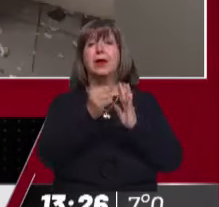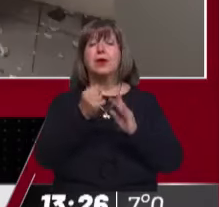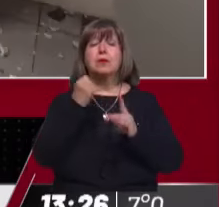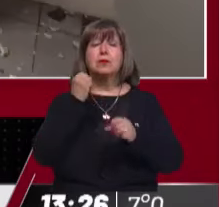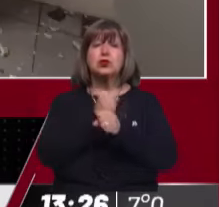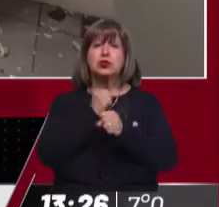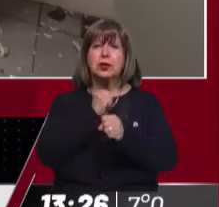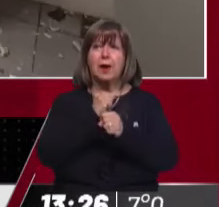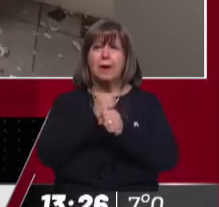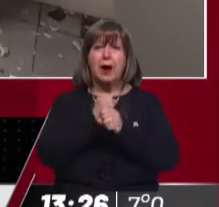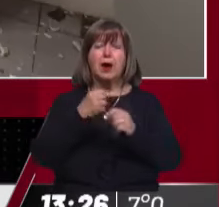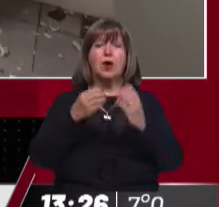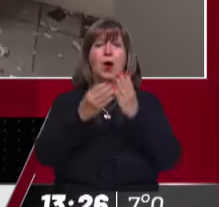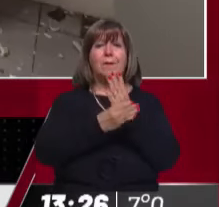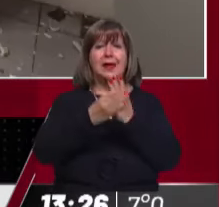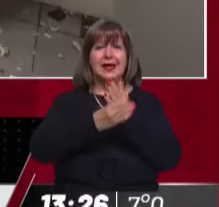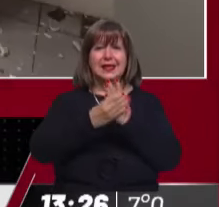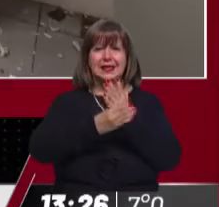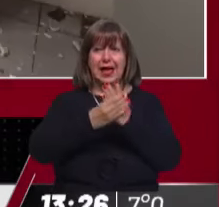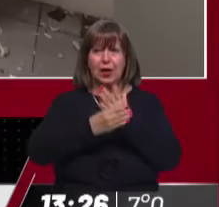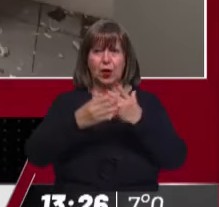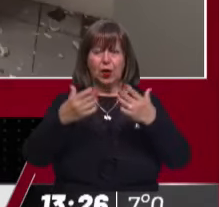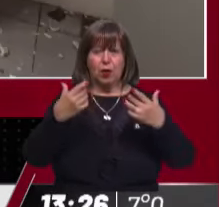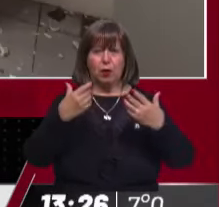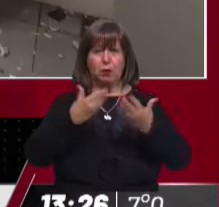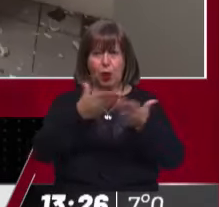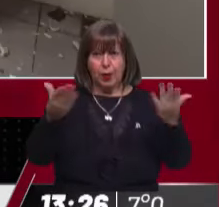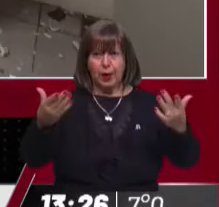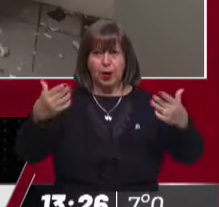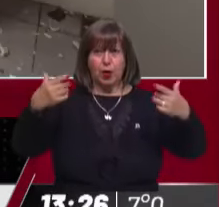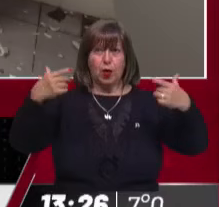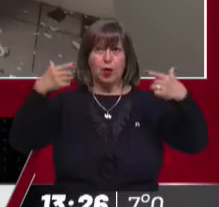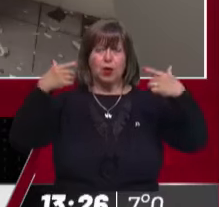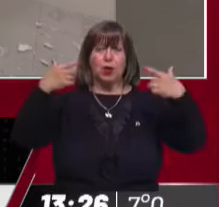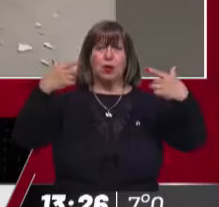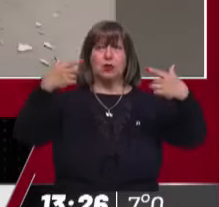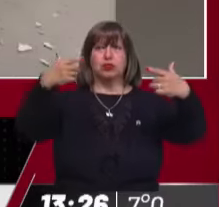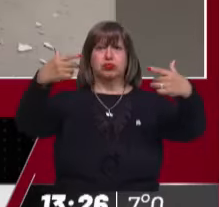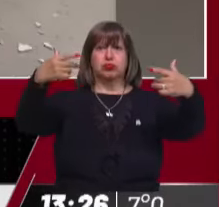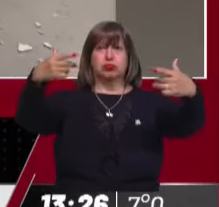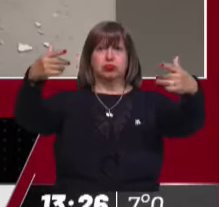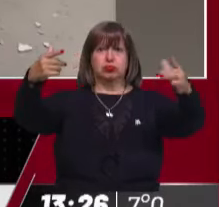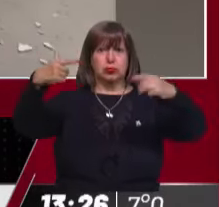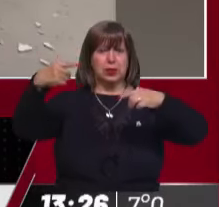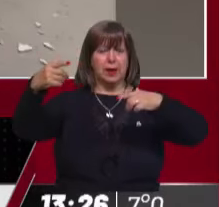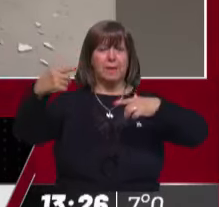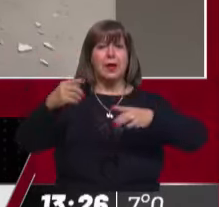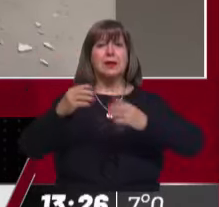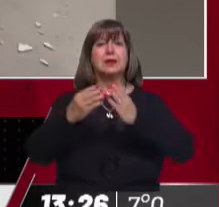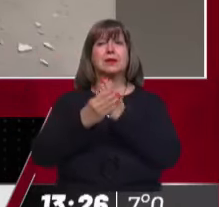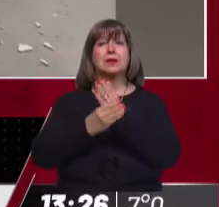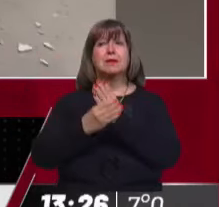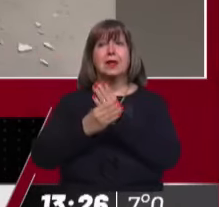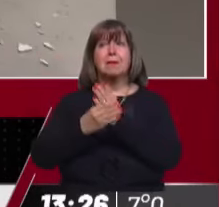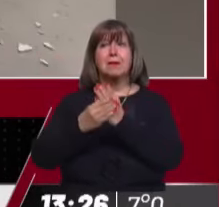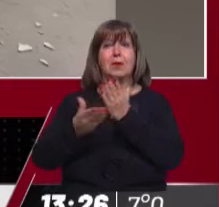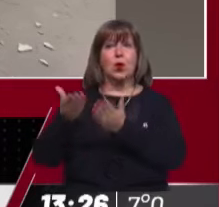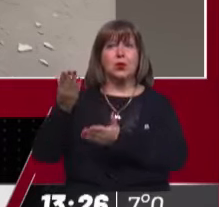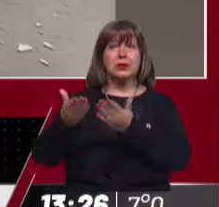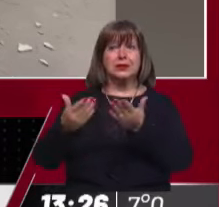que se está realizando en absoluta sintonía entre el Ministerio de Seguridad y Justicia y el Ministerio Público